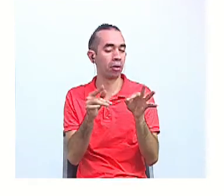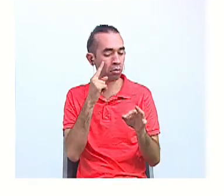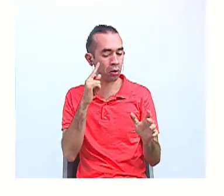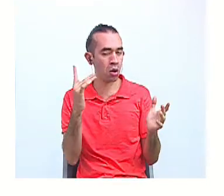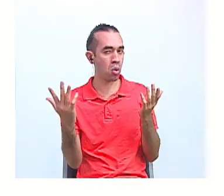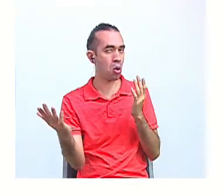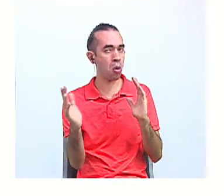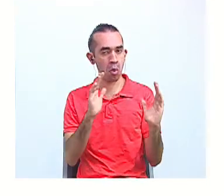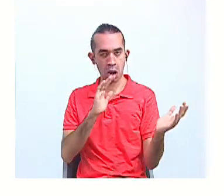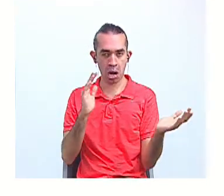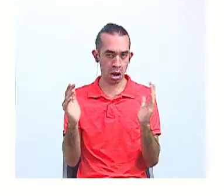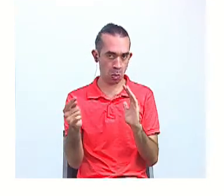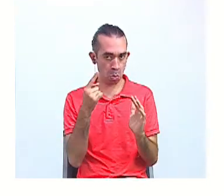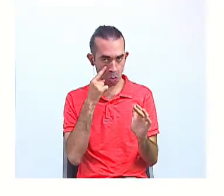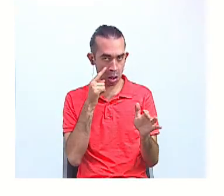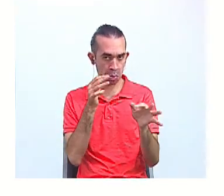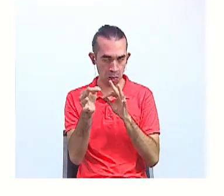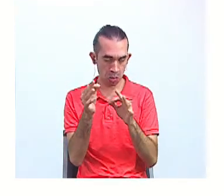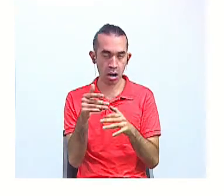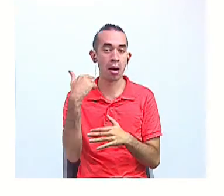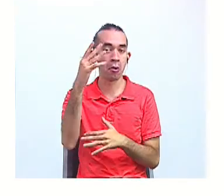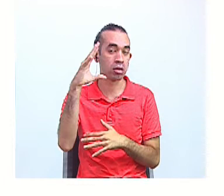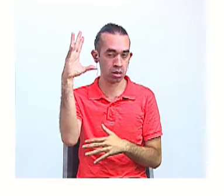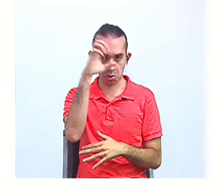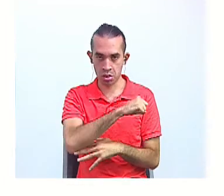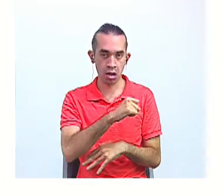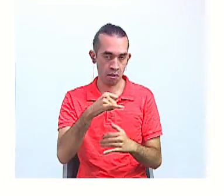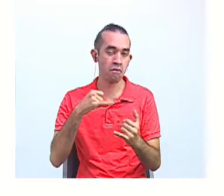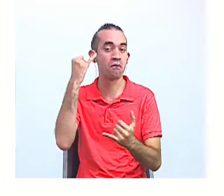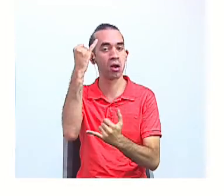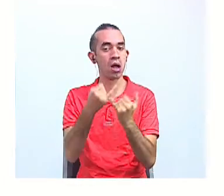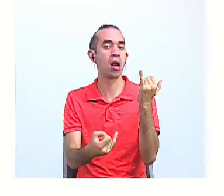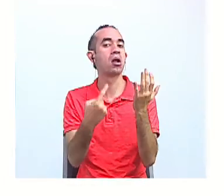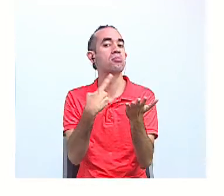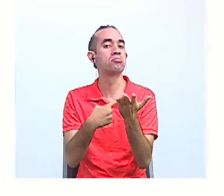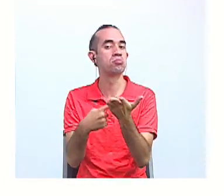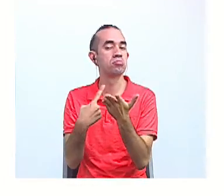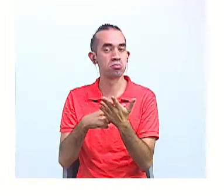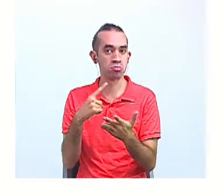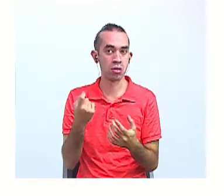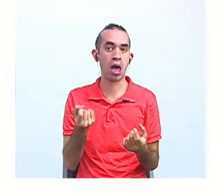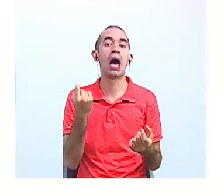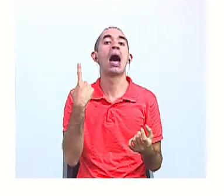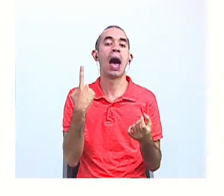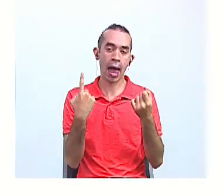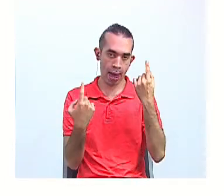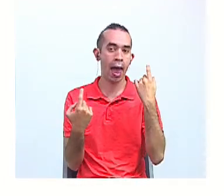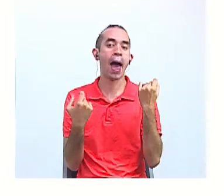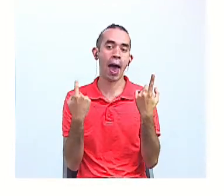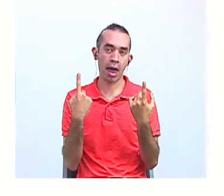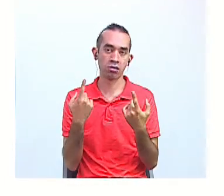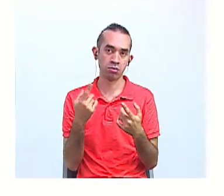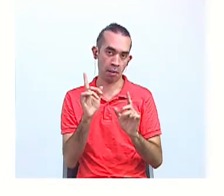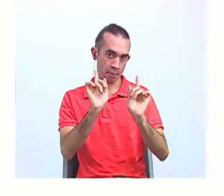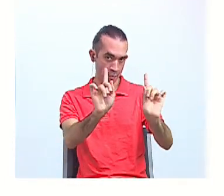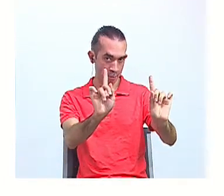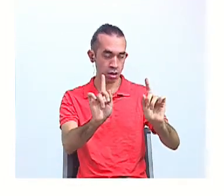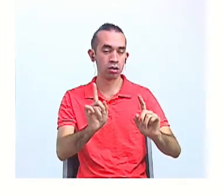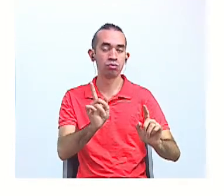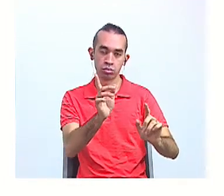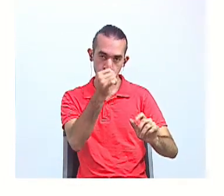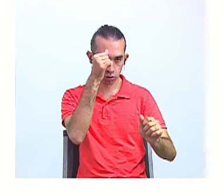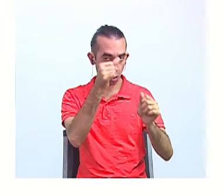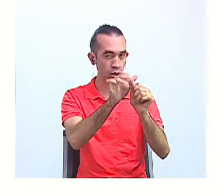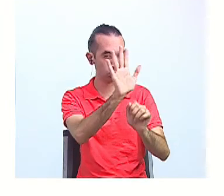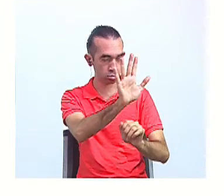en la siguiente información y al final vamos a conversar si comprendieron esta imagen con lo que yo les voy a explicar